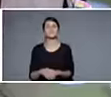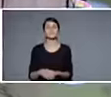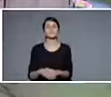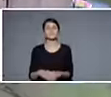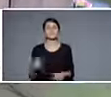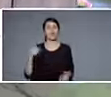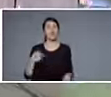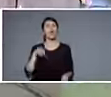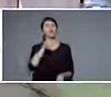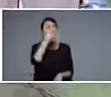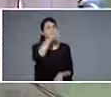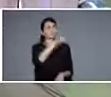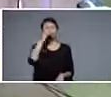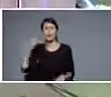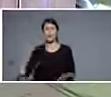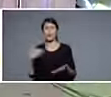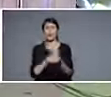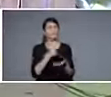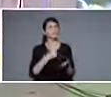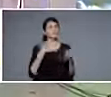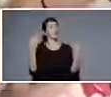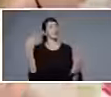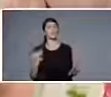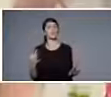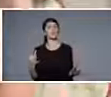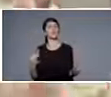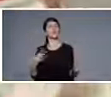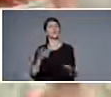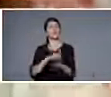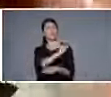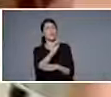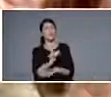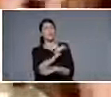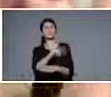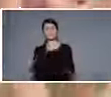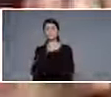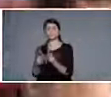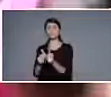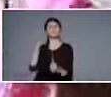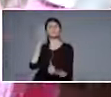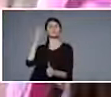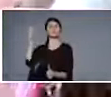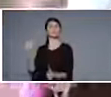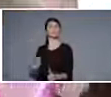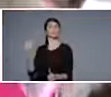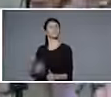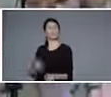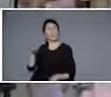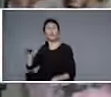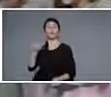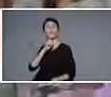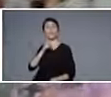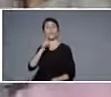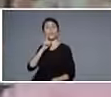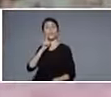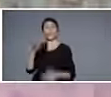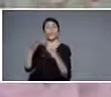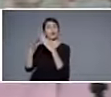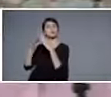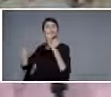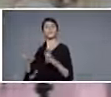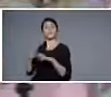Por todos los hombres deben de tener, para que los cuiden, una gran mujer, que sea de su casa y